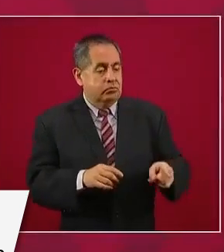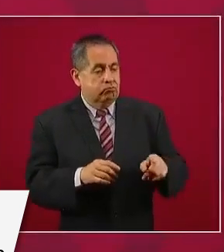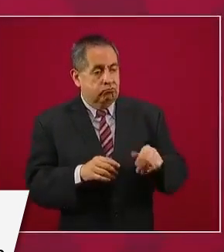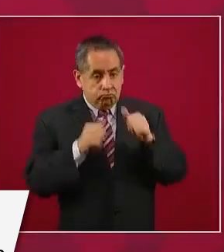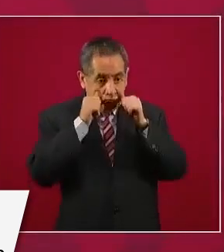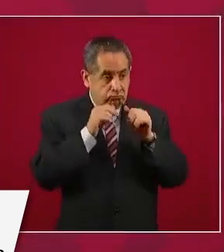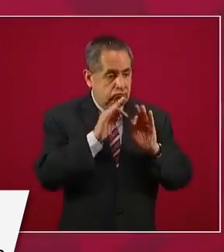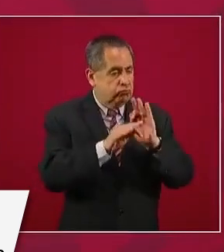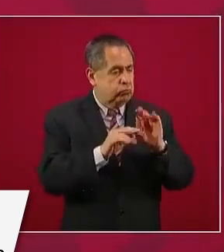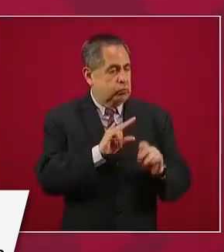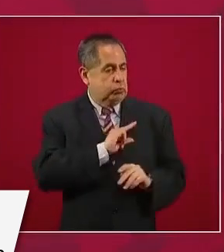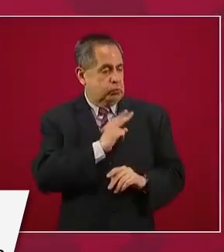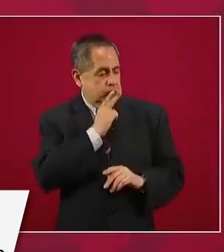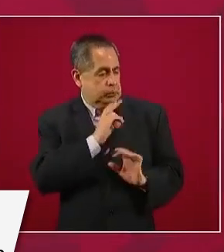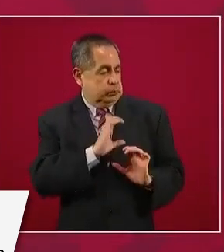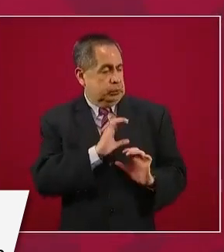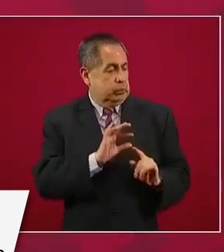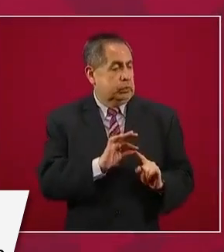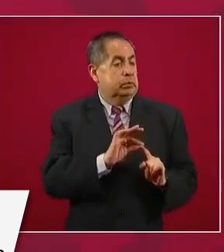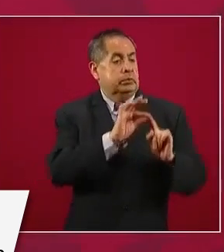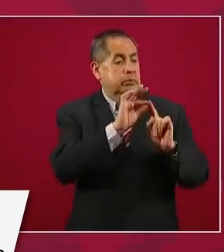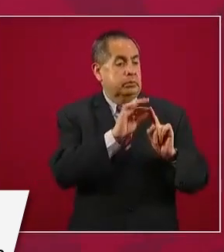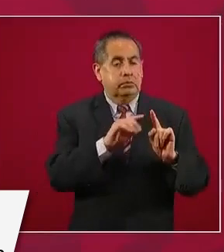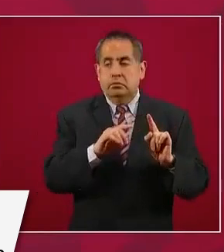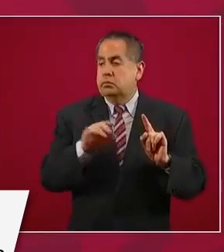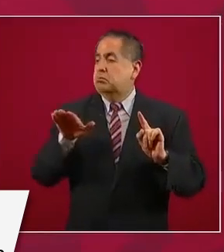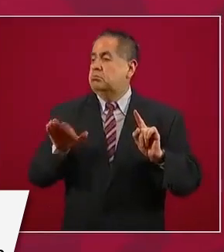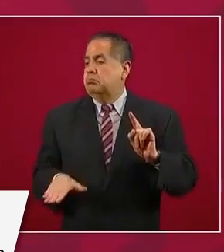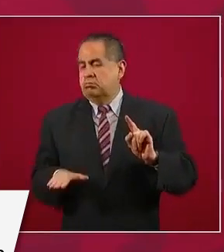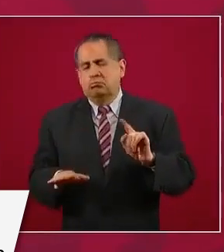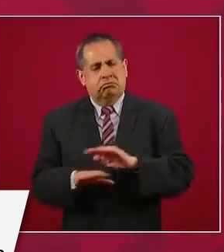trato de antes.